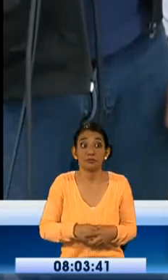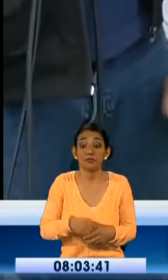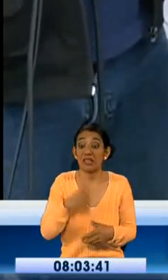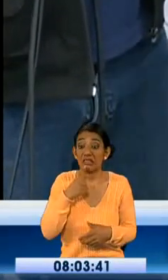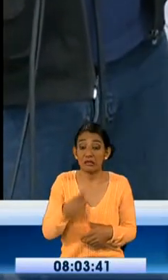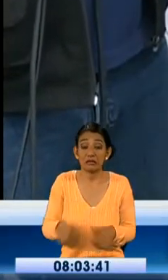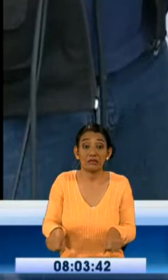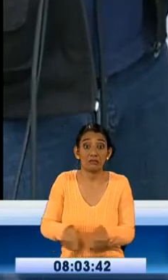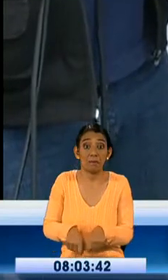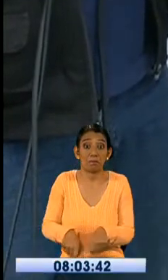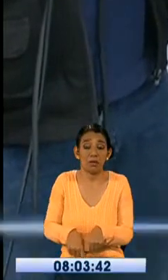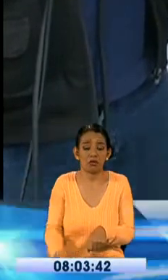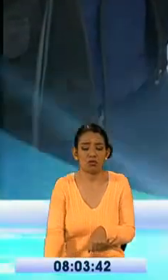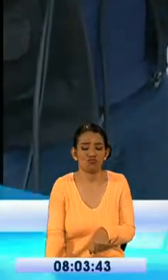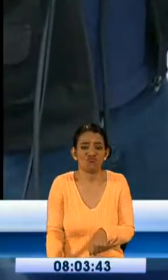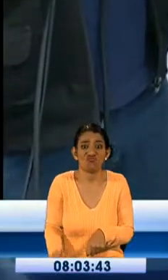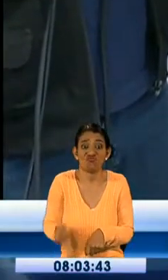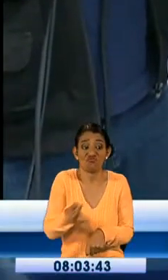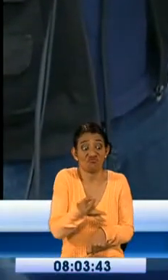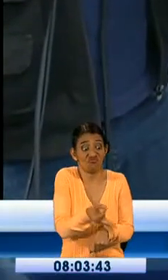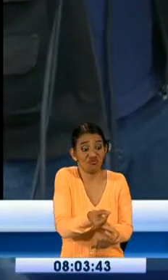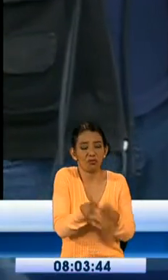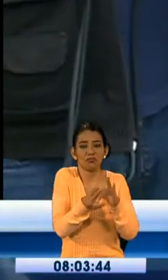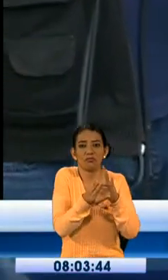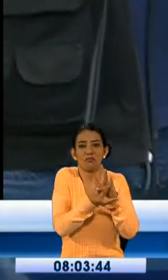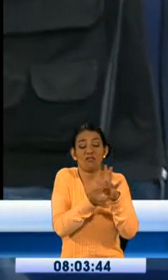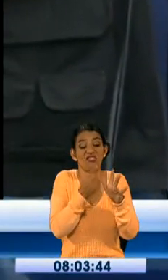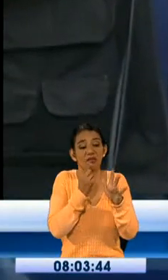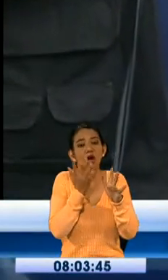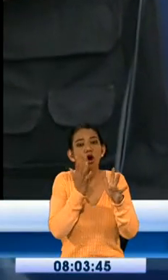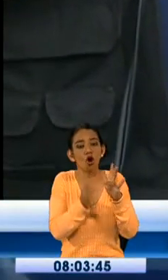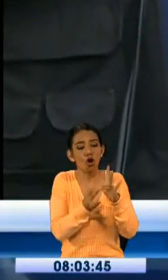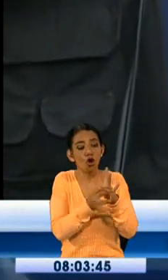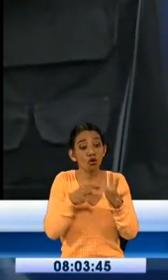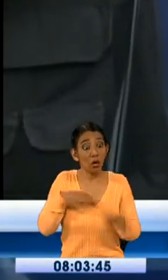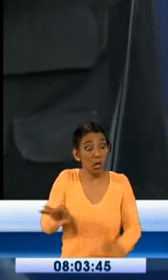del lado del zapato, indicándole de que se han encontrado ese anillo de oro.